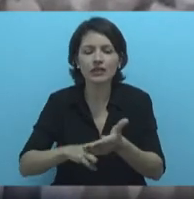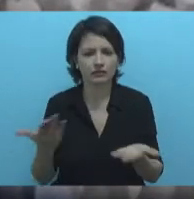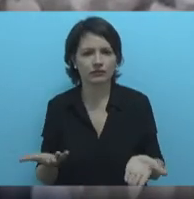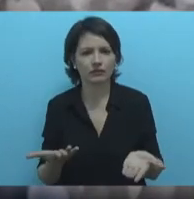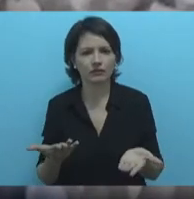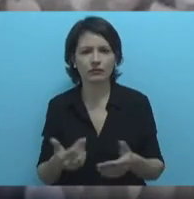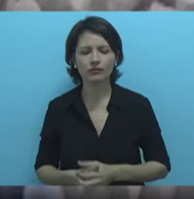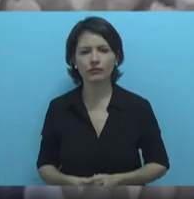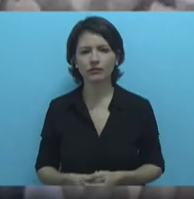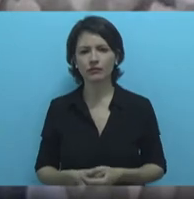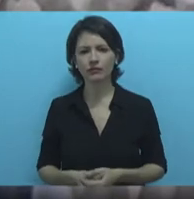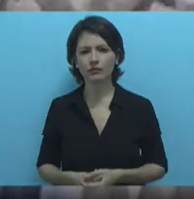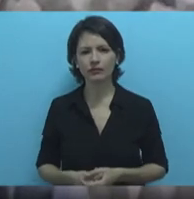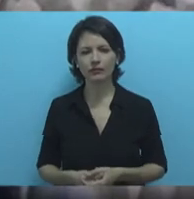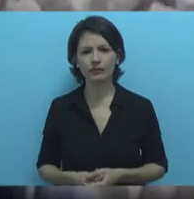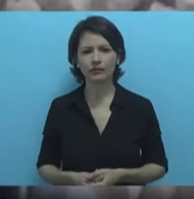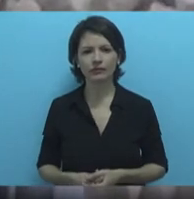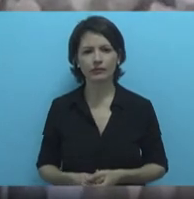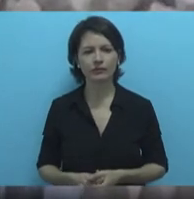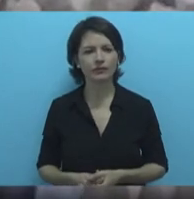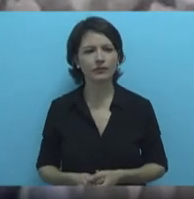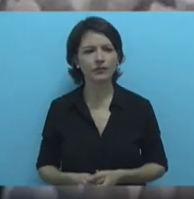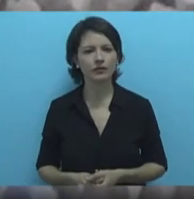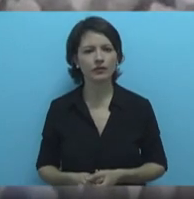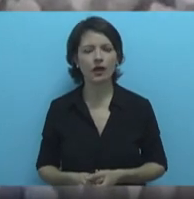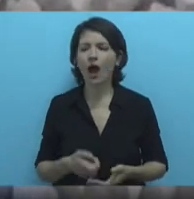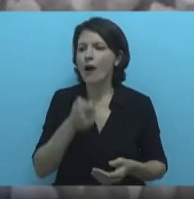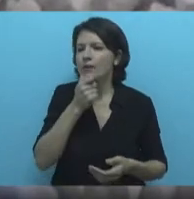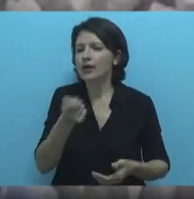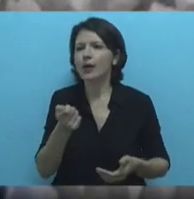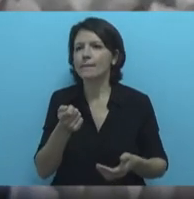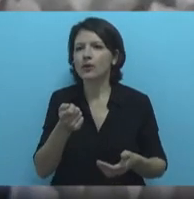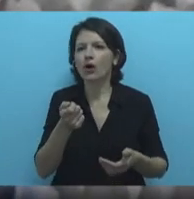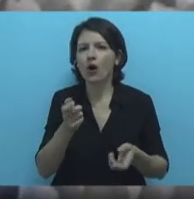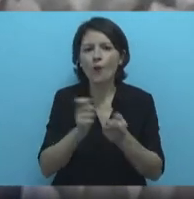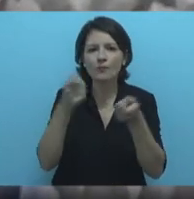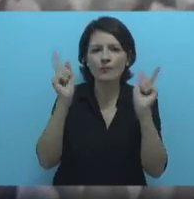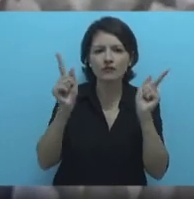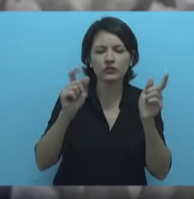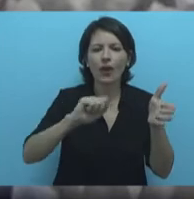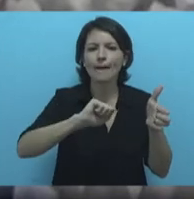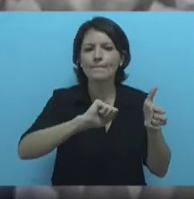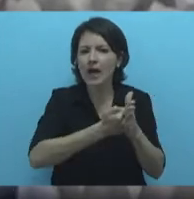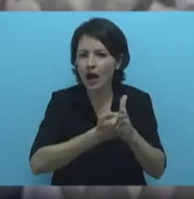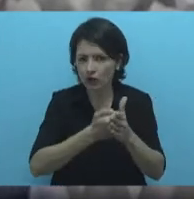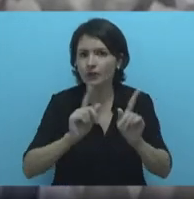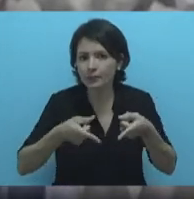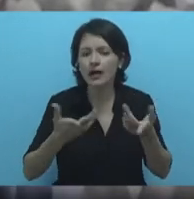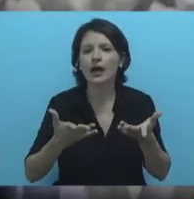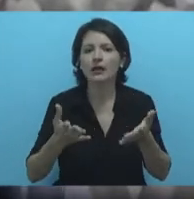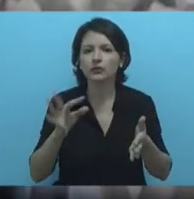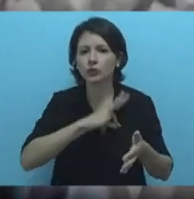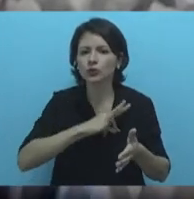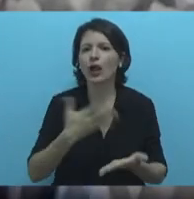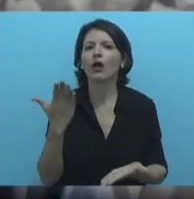que los paros docentes de las maestras y los maestros por sus reclamos salariales y los de